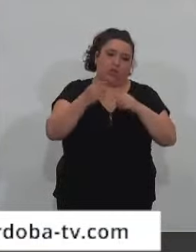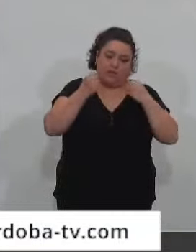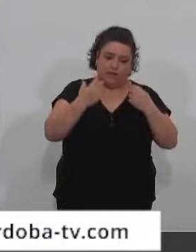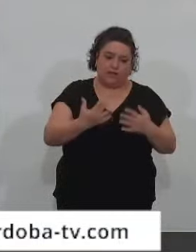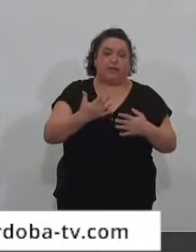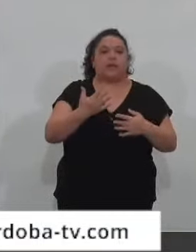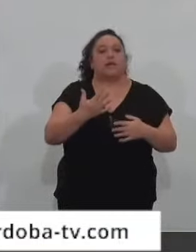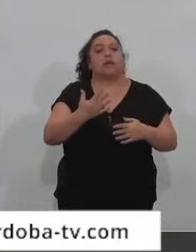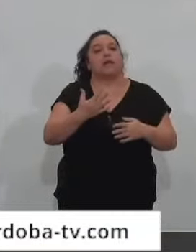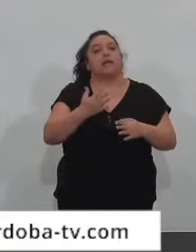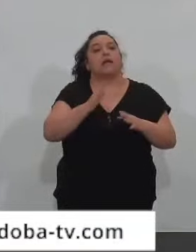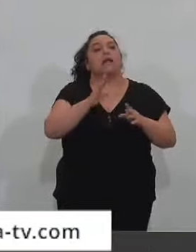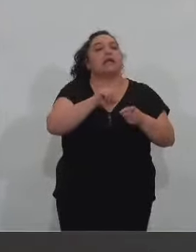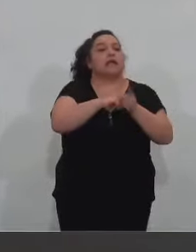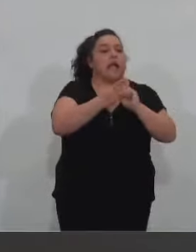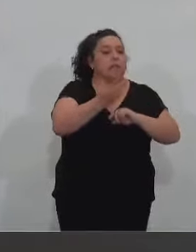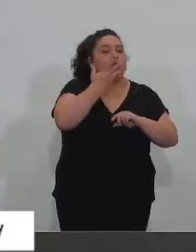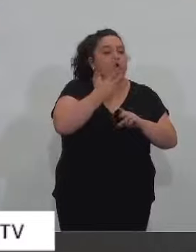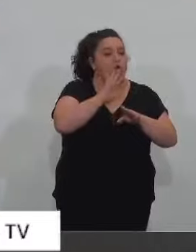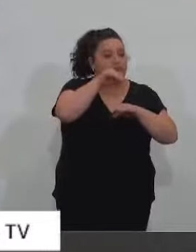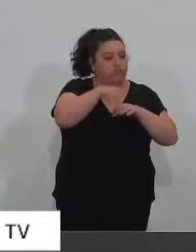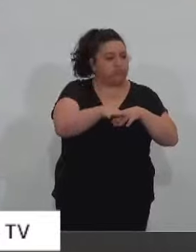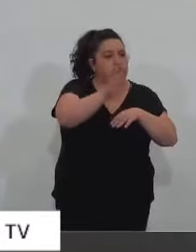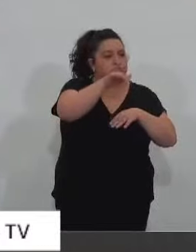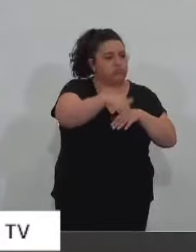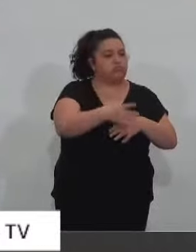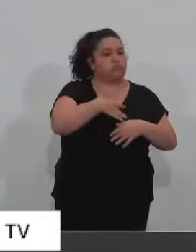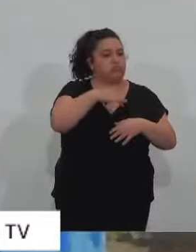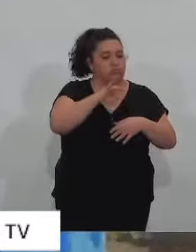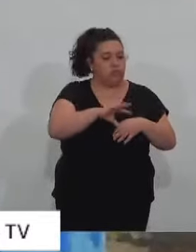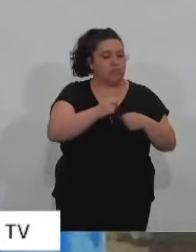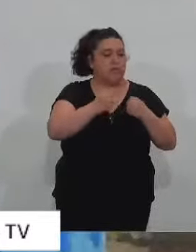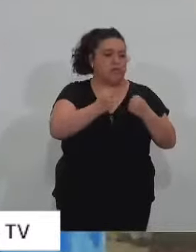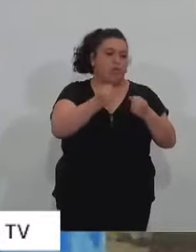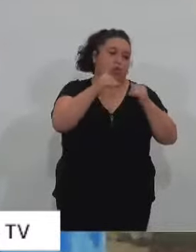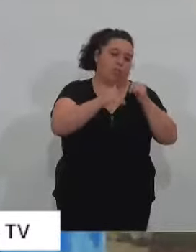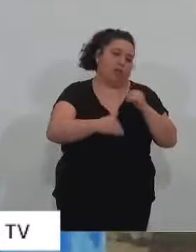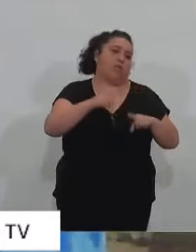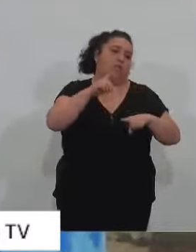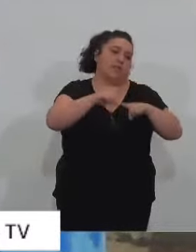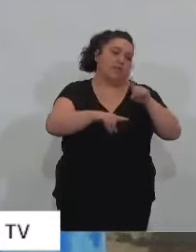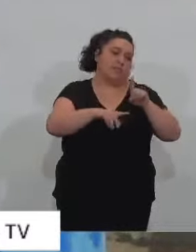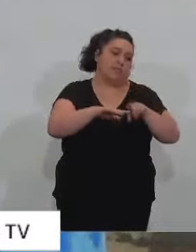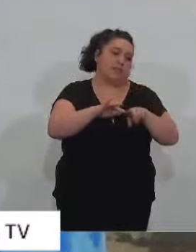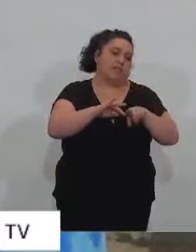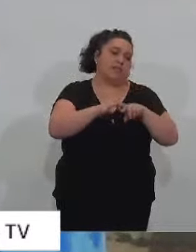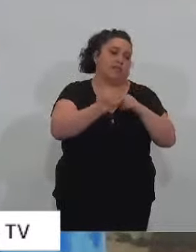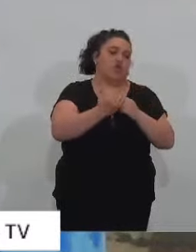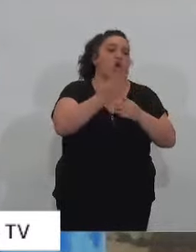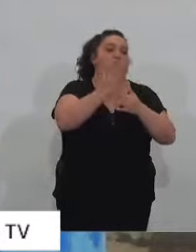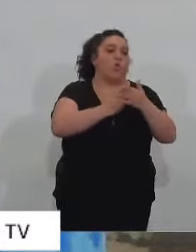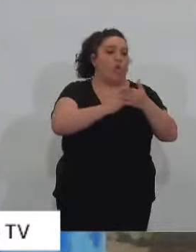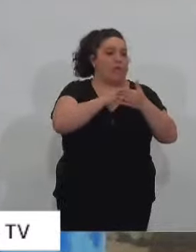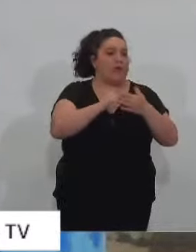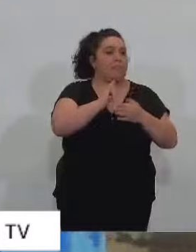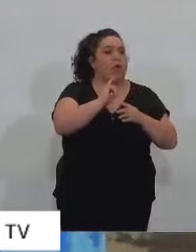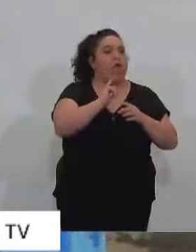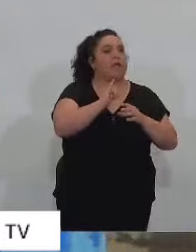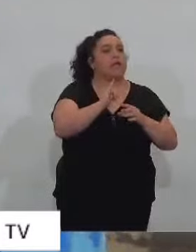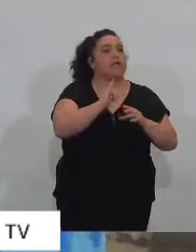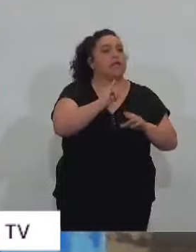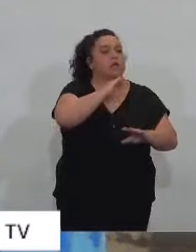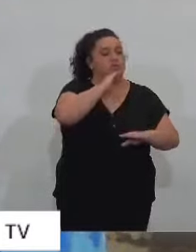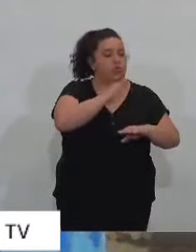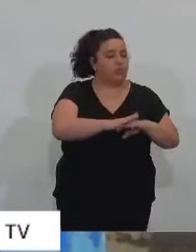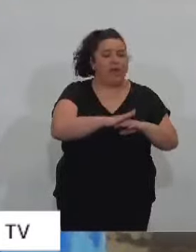siempre que tenga unos parámetros que la ley limita. Y ahora mismo no hay motivos para estar preocupados en ningún sitio de la provincia de